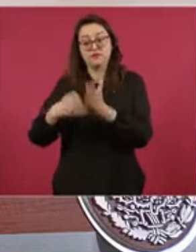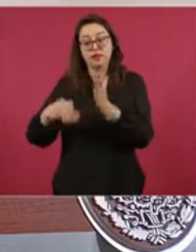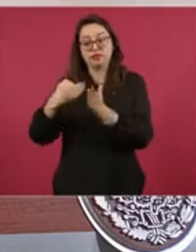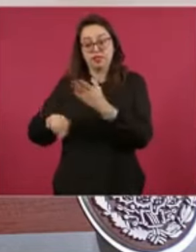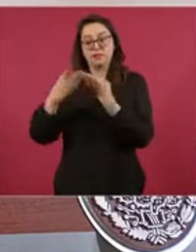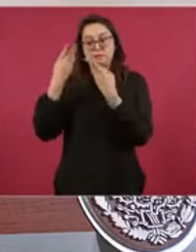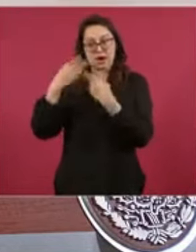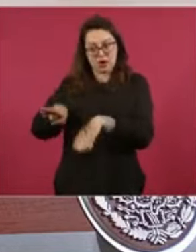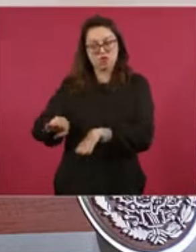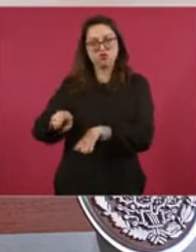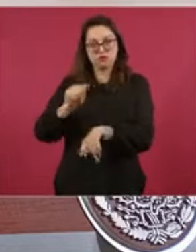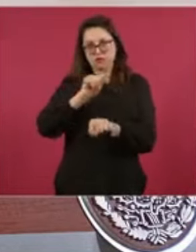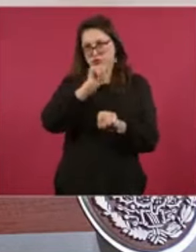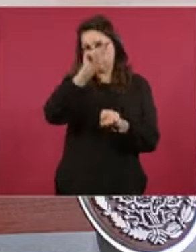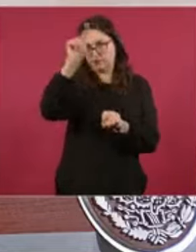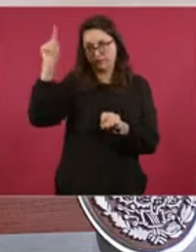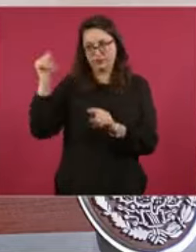mes,